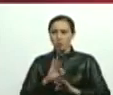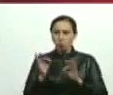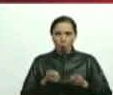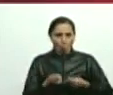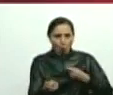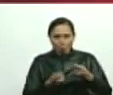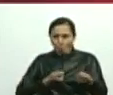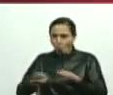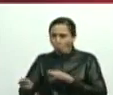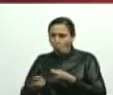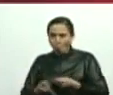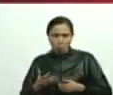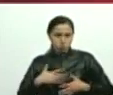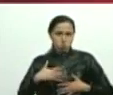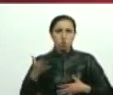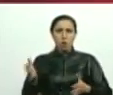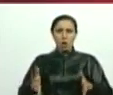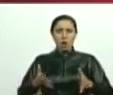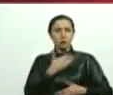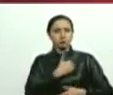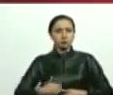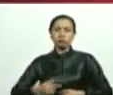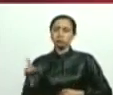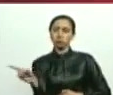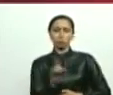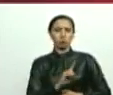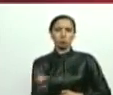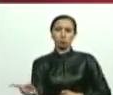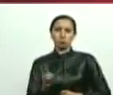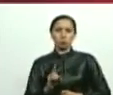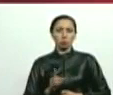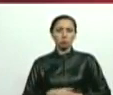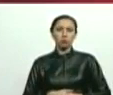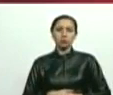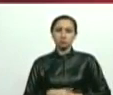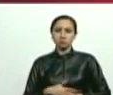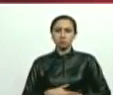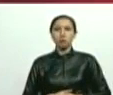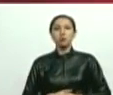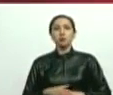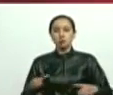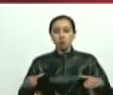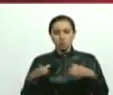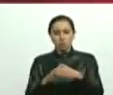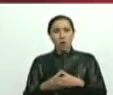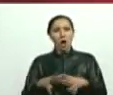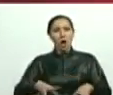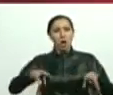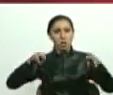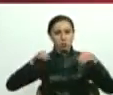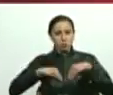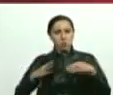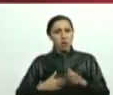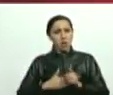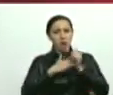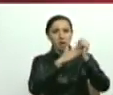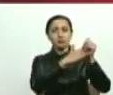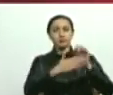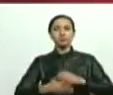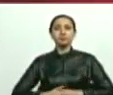me llevaron a ser presidente de la República, del partido, y asumir este liderazgo.